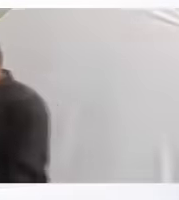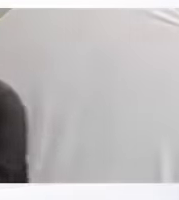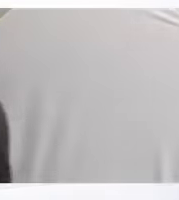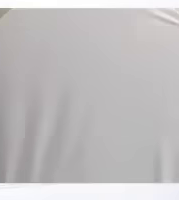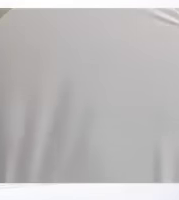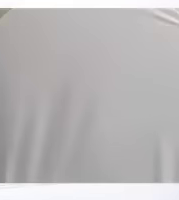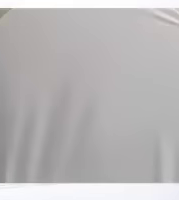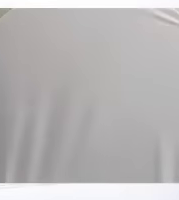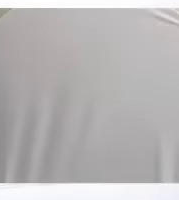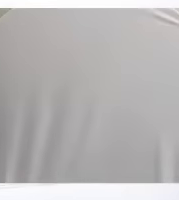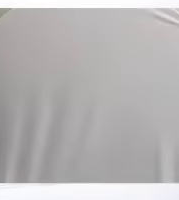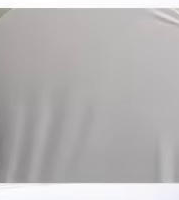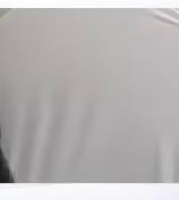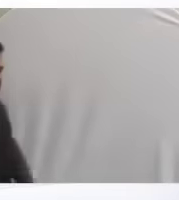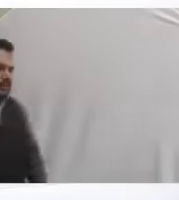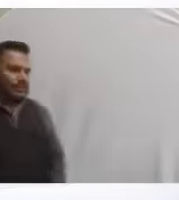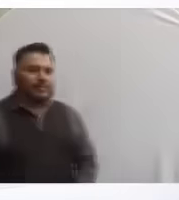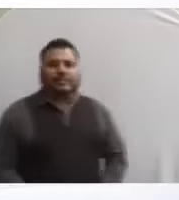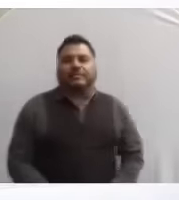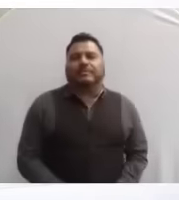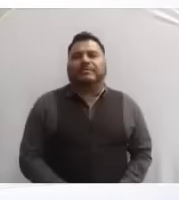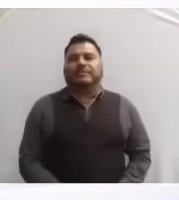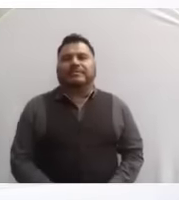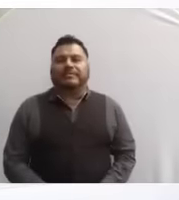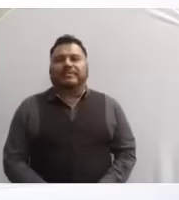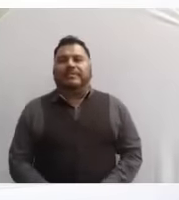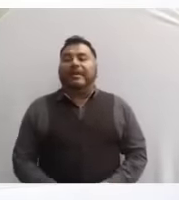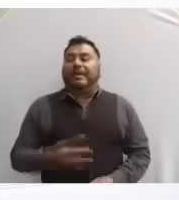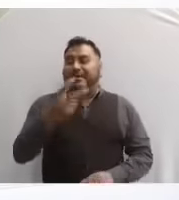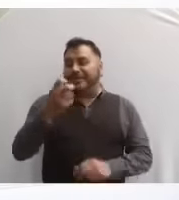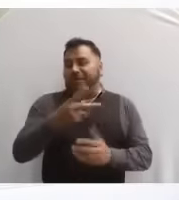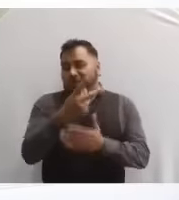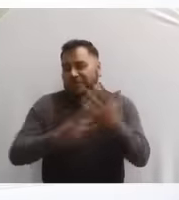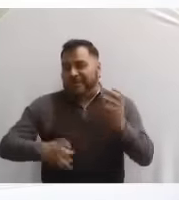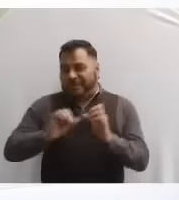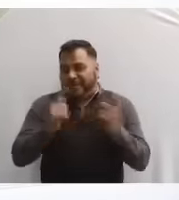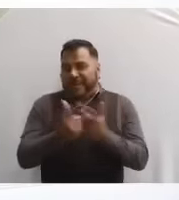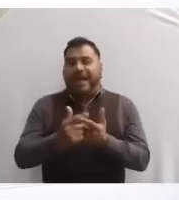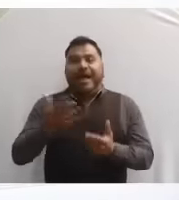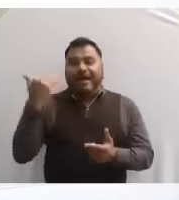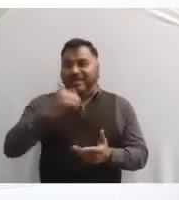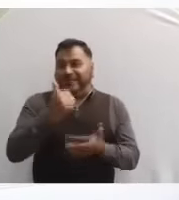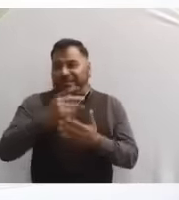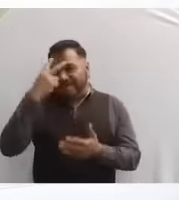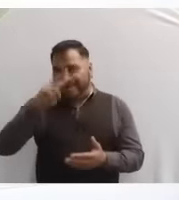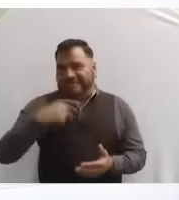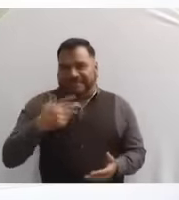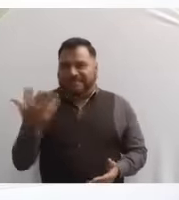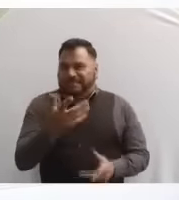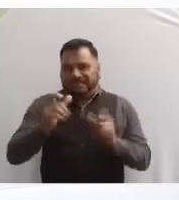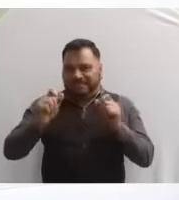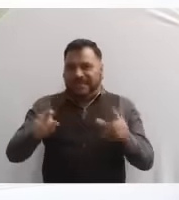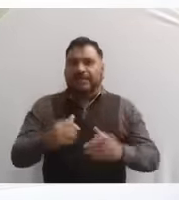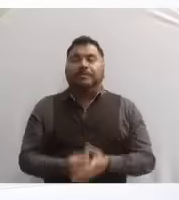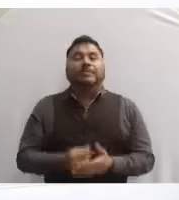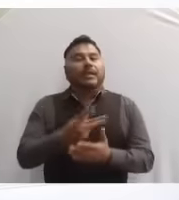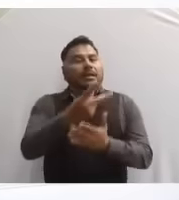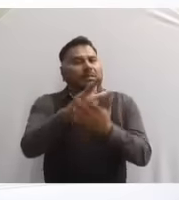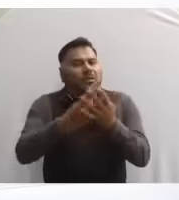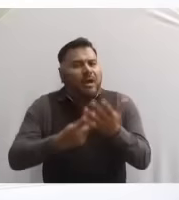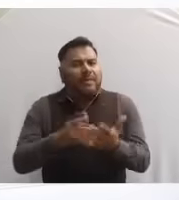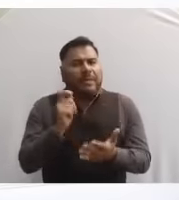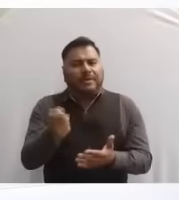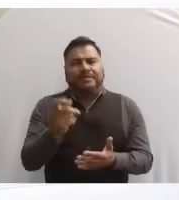Segundo programa social que les propongo. Lo hice en la Ciudad de México. Es un programa